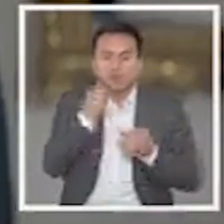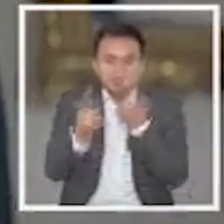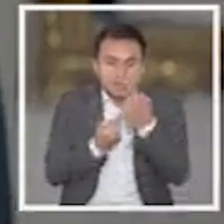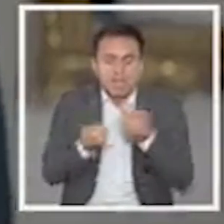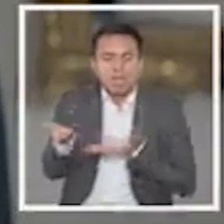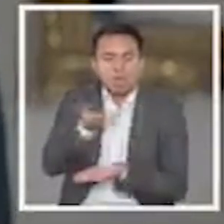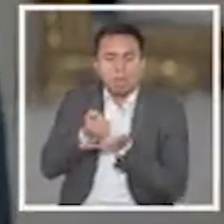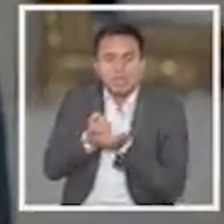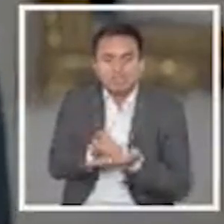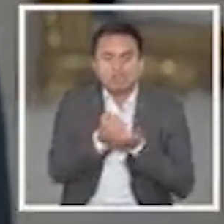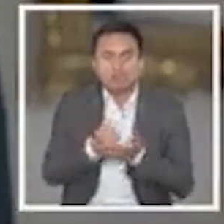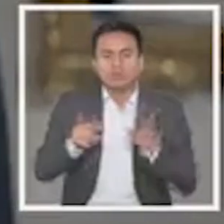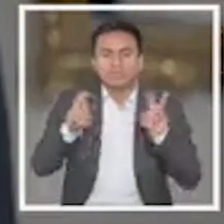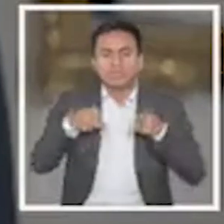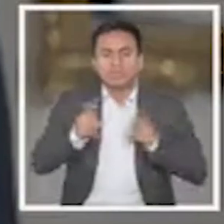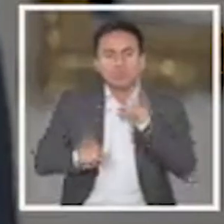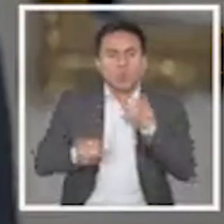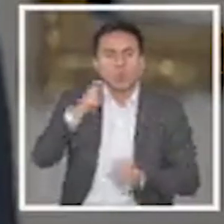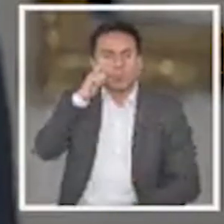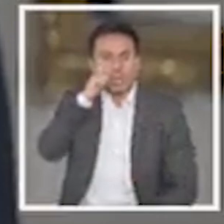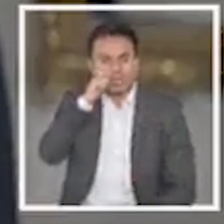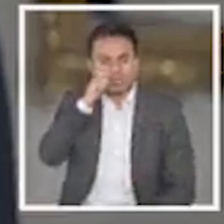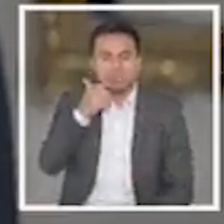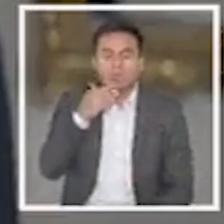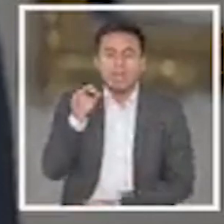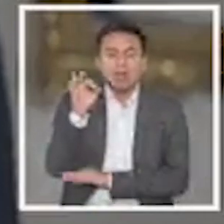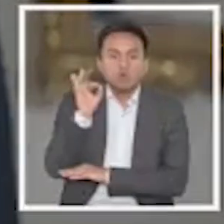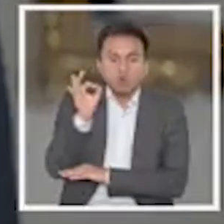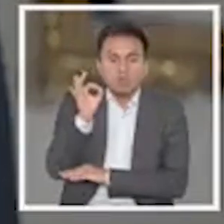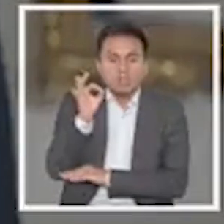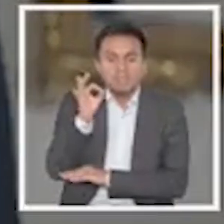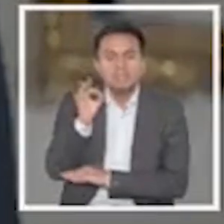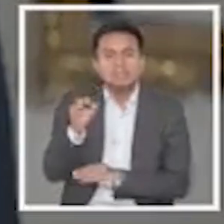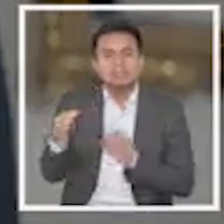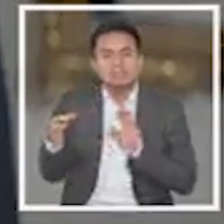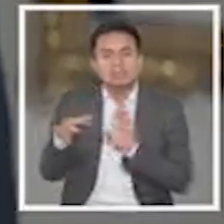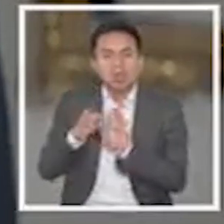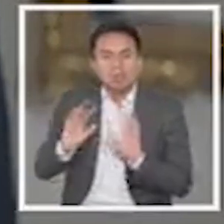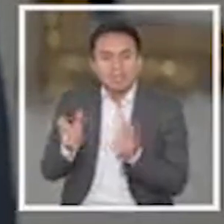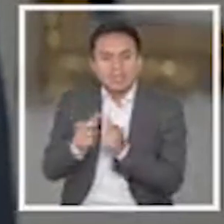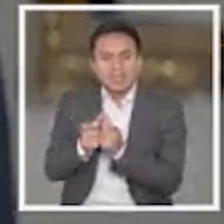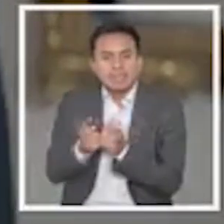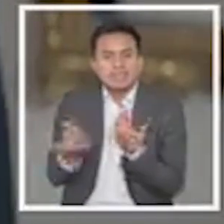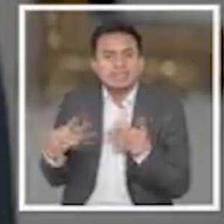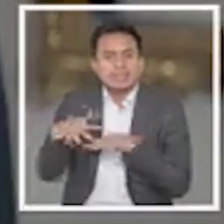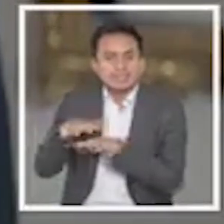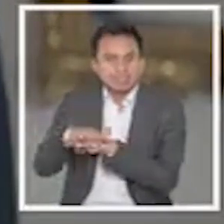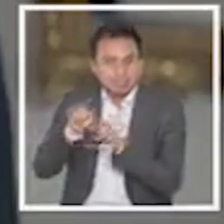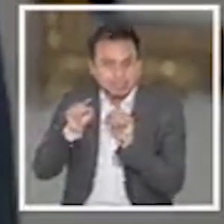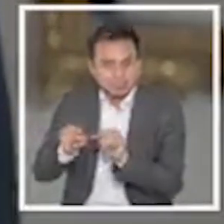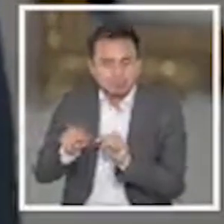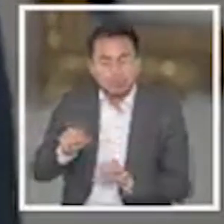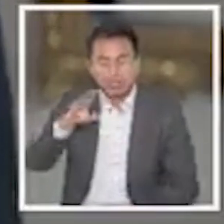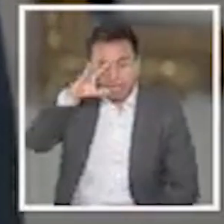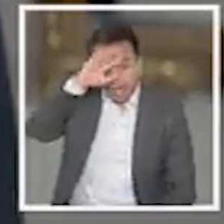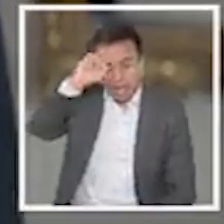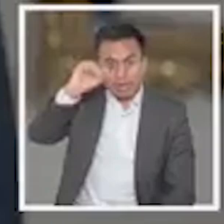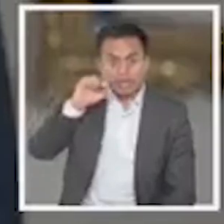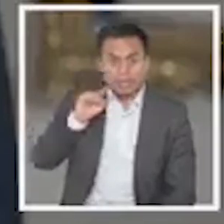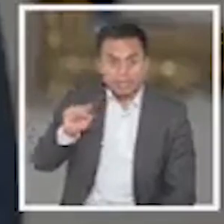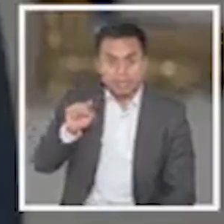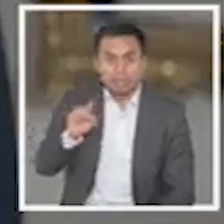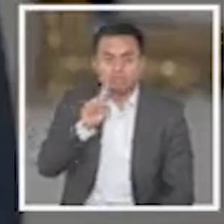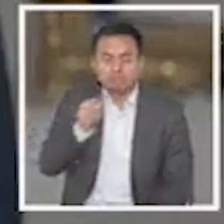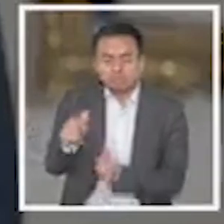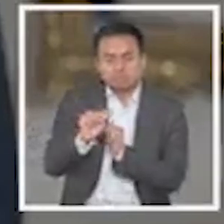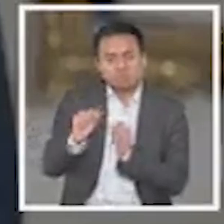y Cooperación en materia de Derechos Humanos y las reuniones correspondientes a los comités de integración. Con Argentina